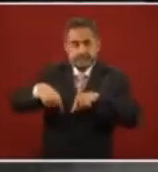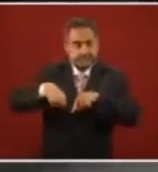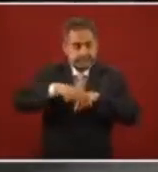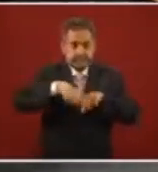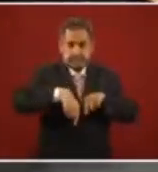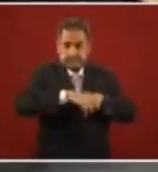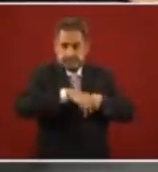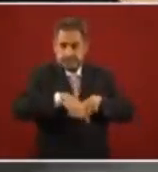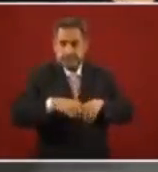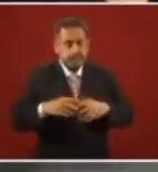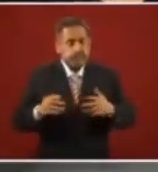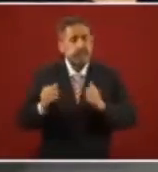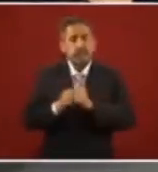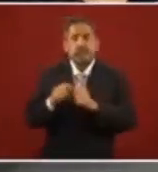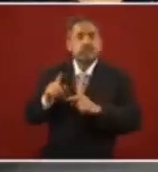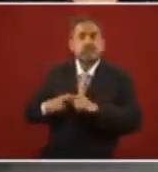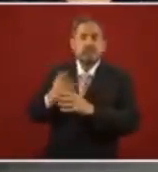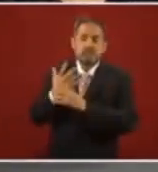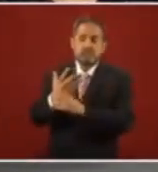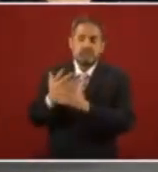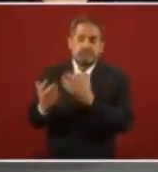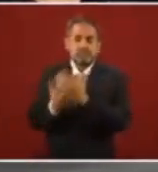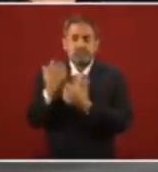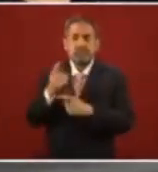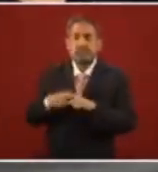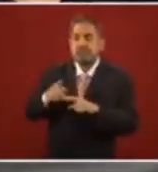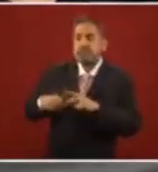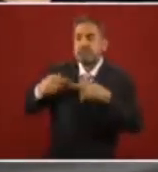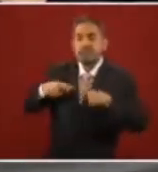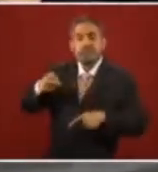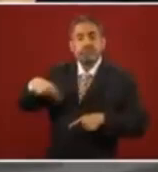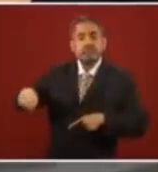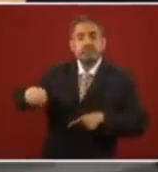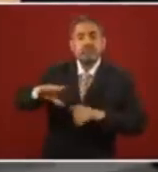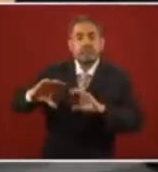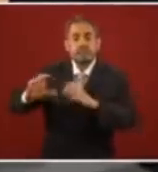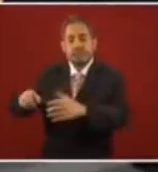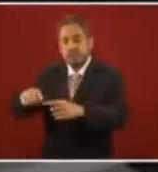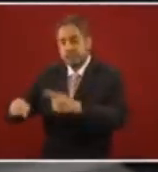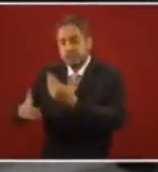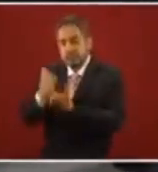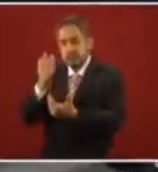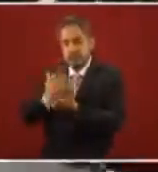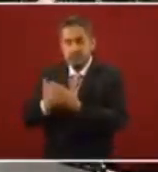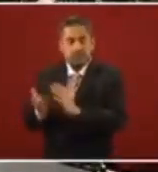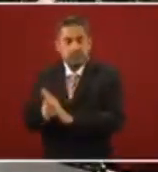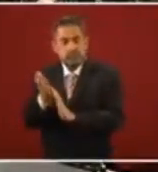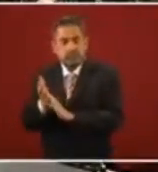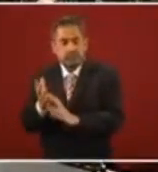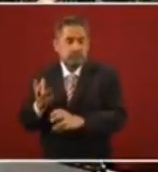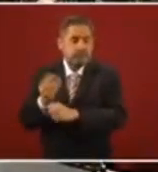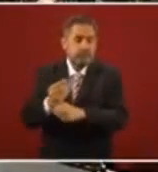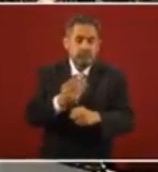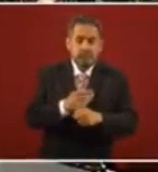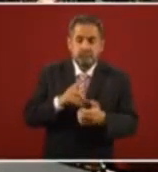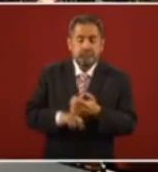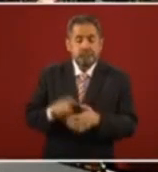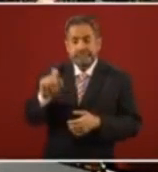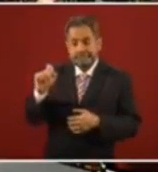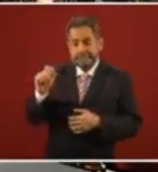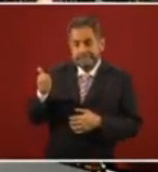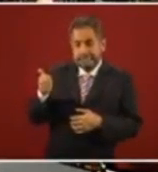con la participación de las comunidades 26 caminos de